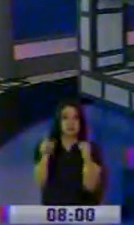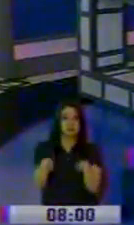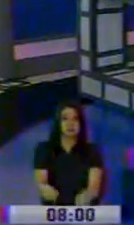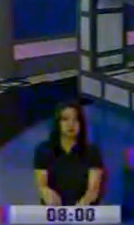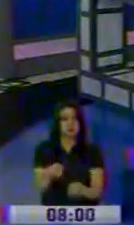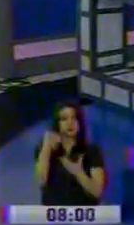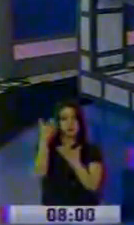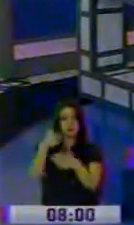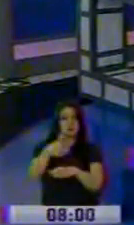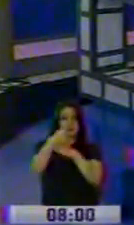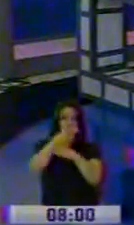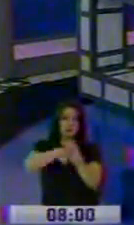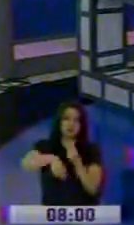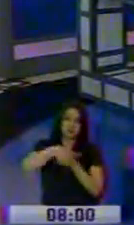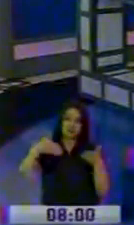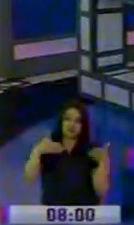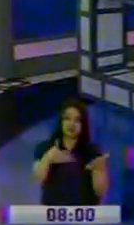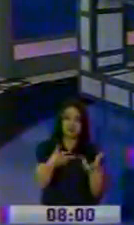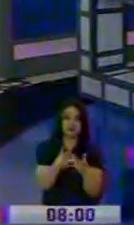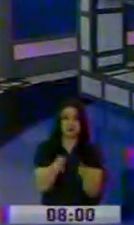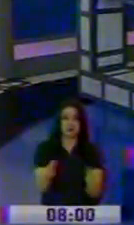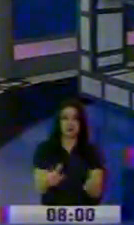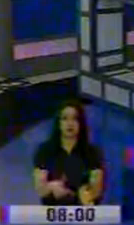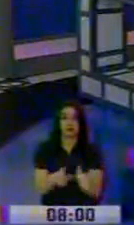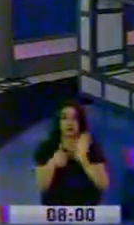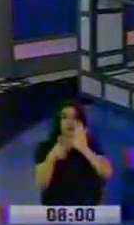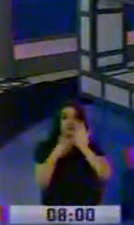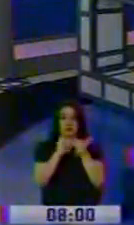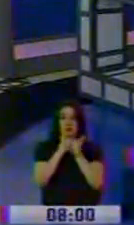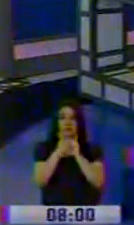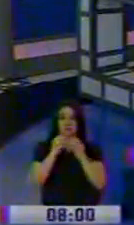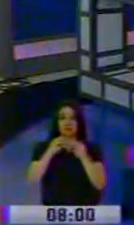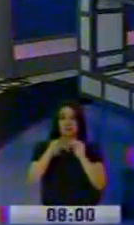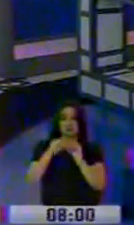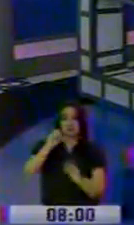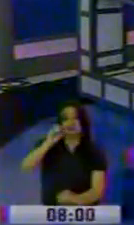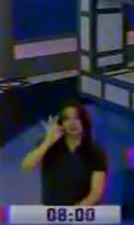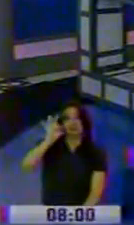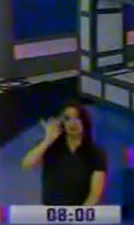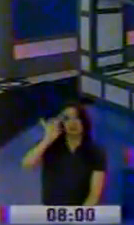en pantalla los números telefónicos. Eso mismo le iba a decir.